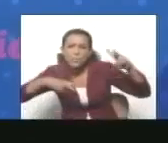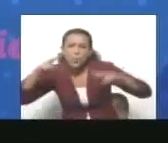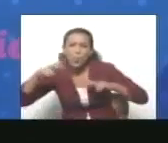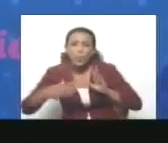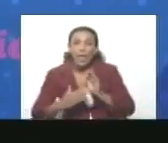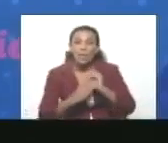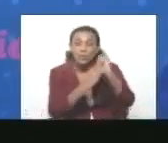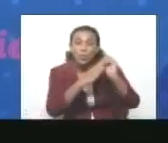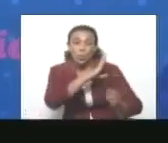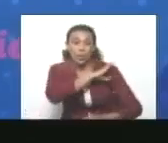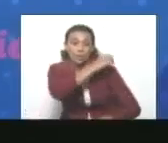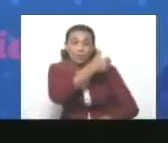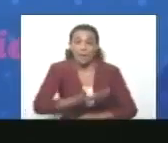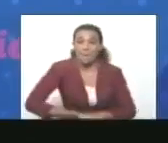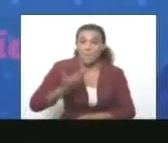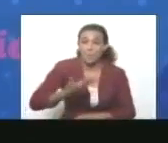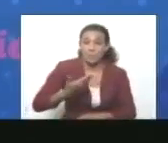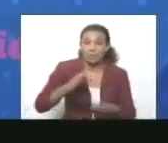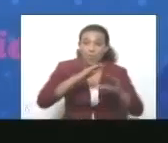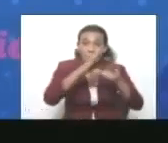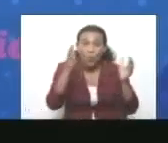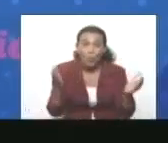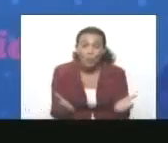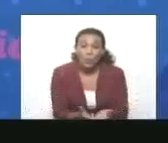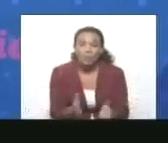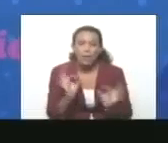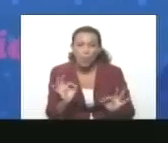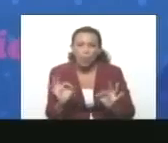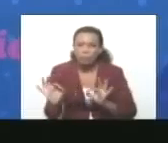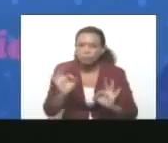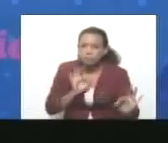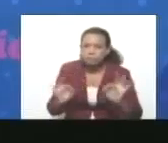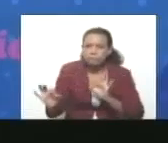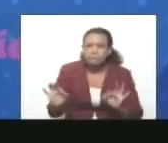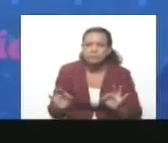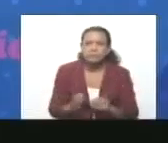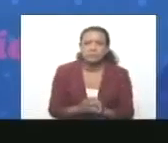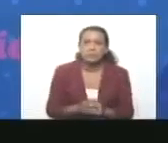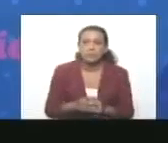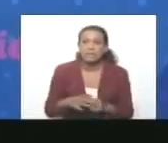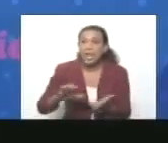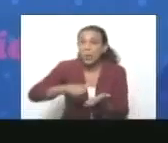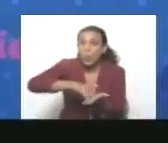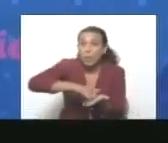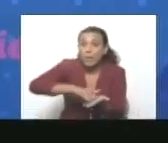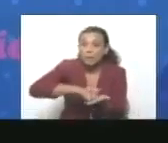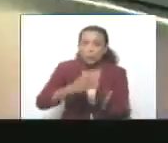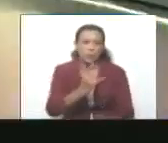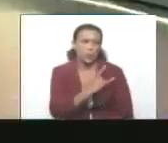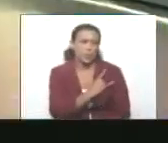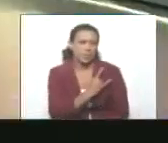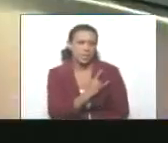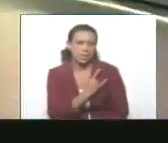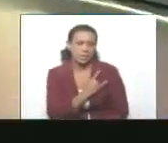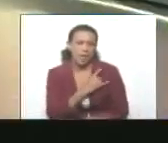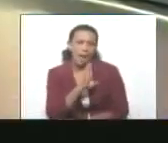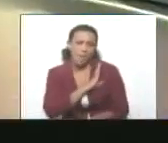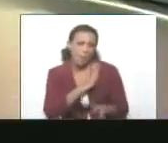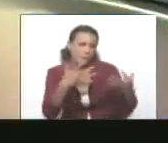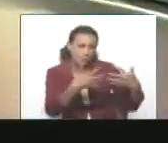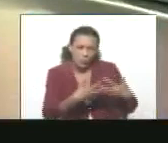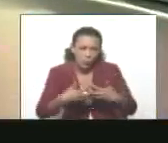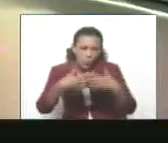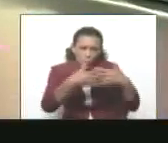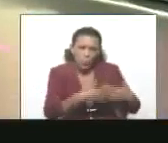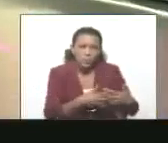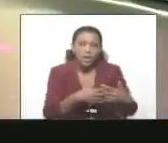delegados de instituciones muy importantes del mundo musical. Vino gente del Carnegie Hall de Nueva York, de la Universidad del Conservatorio de New England, de la